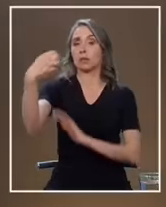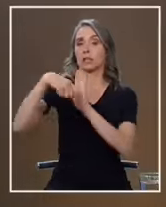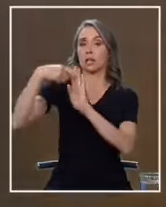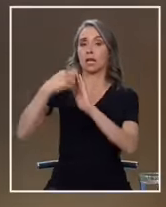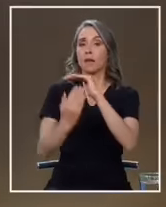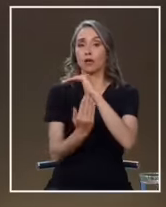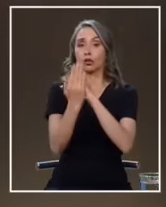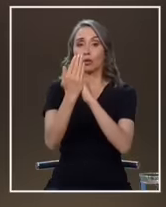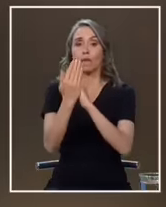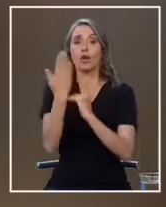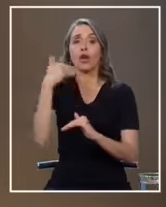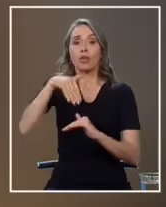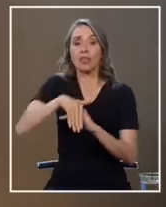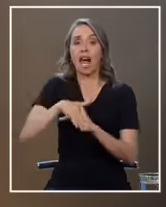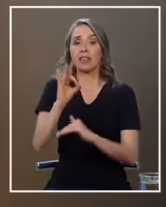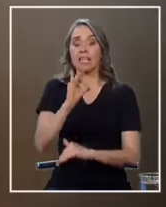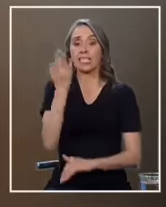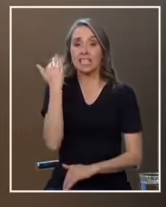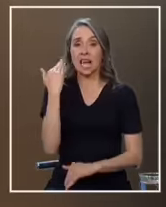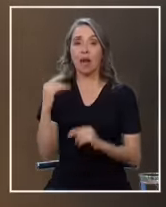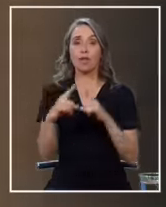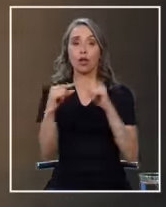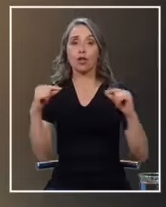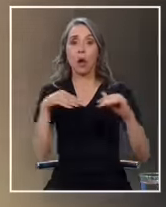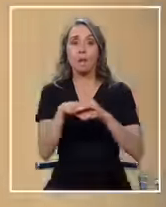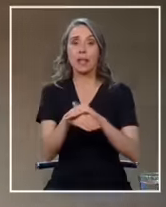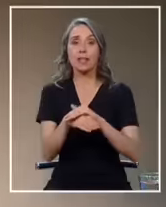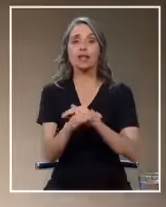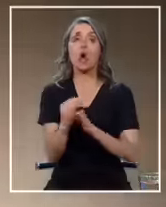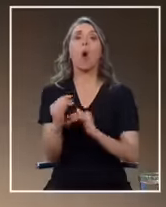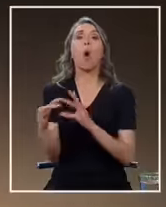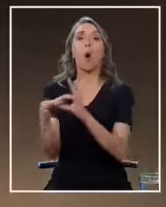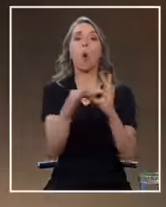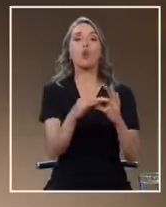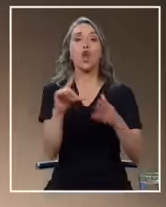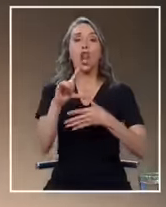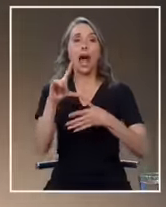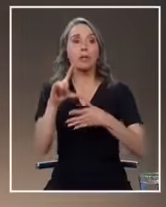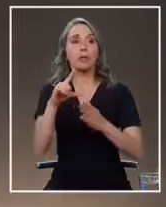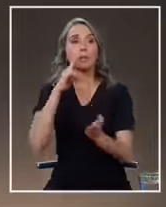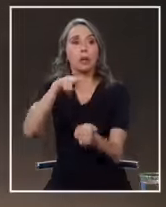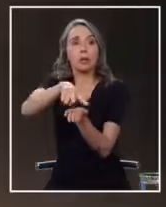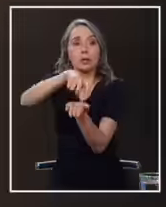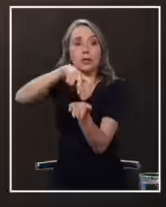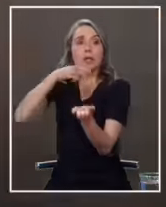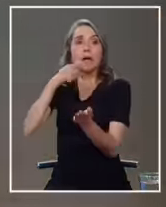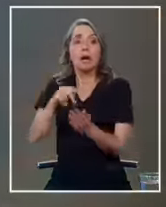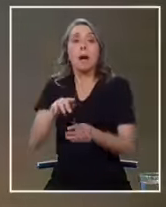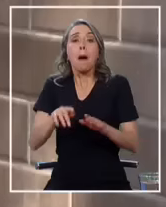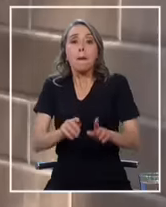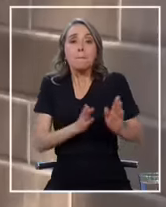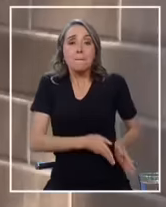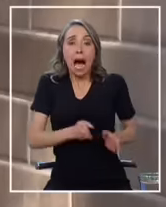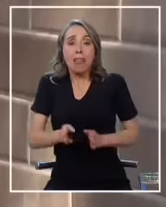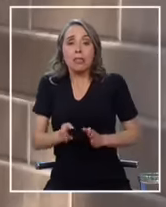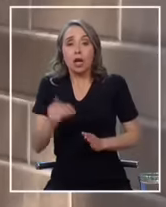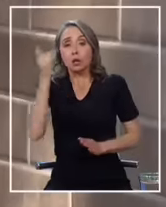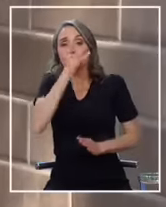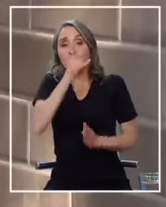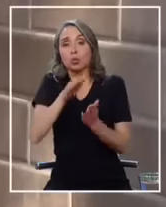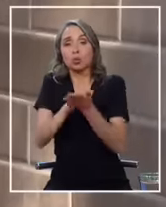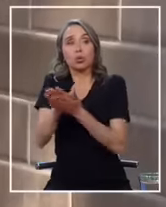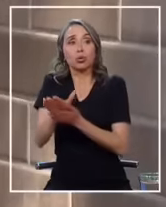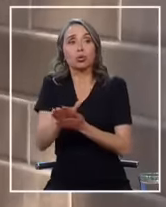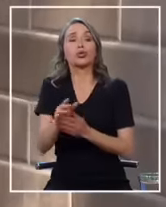de lo que tuvo que vivir la tarde del sábado en la estación de Metro Unión Latinoamericana. Mi pantalón quedó todo manchado. Cuando llegamos